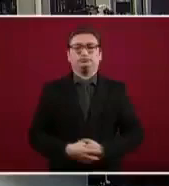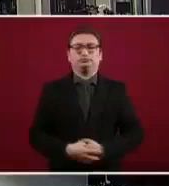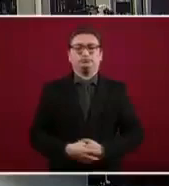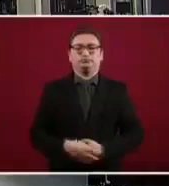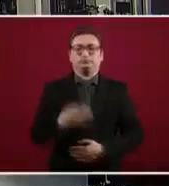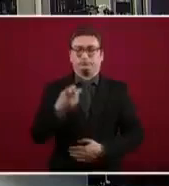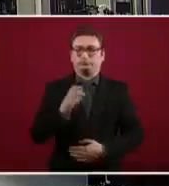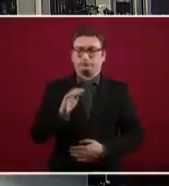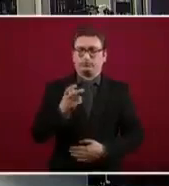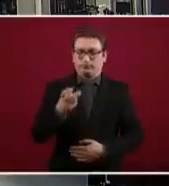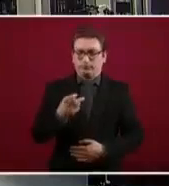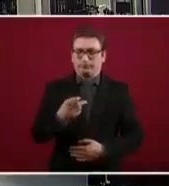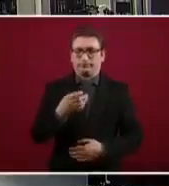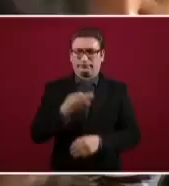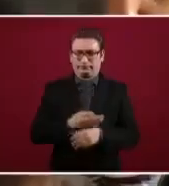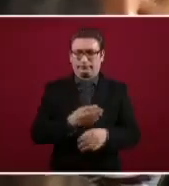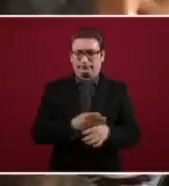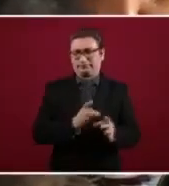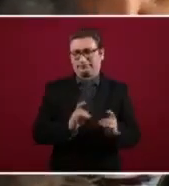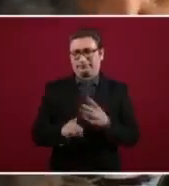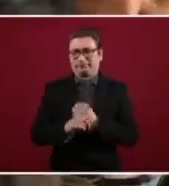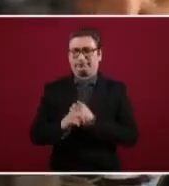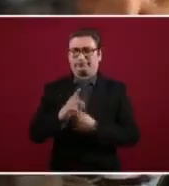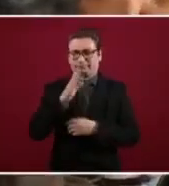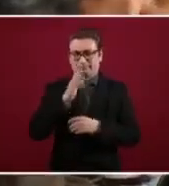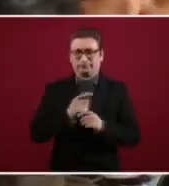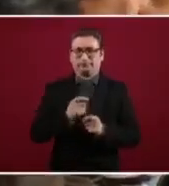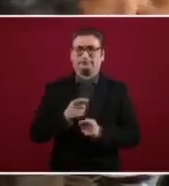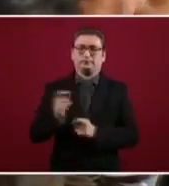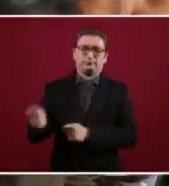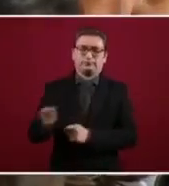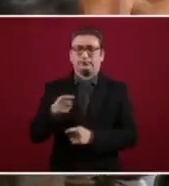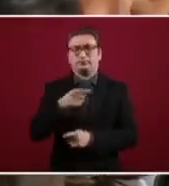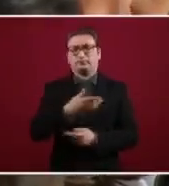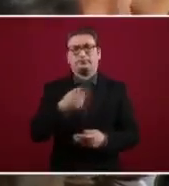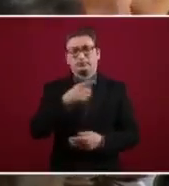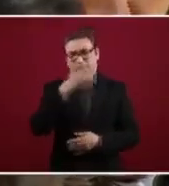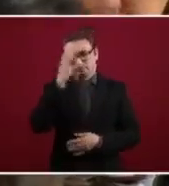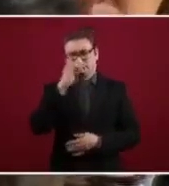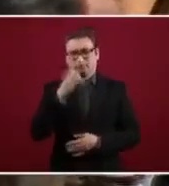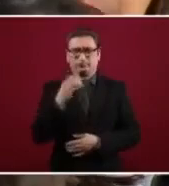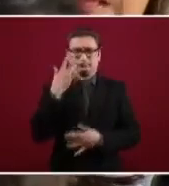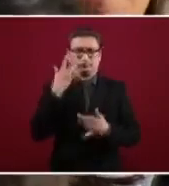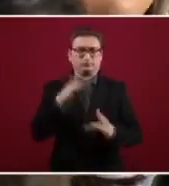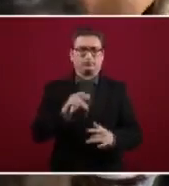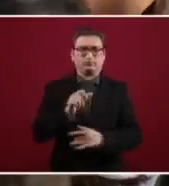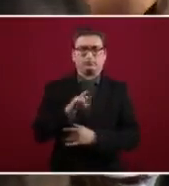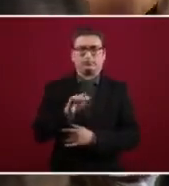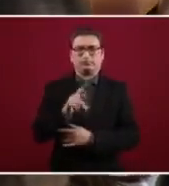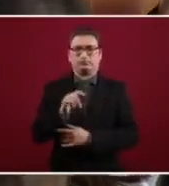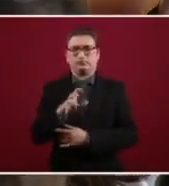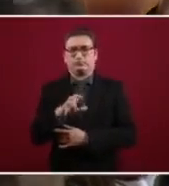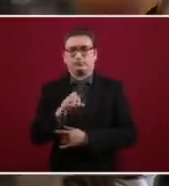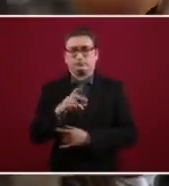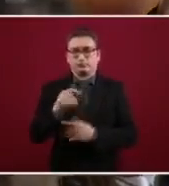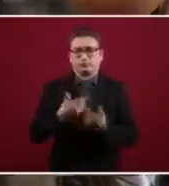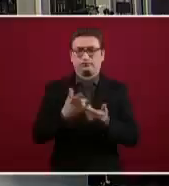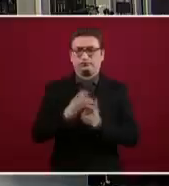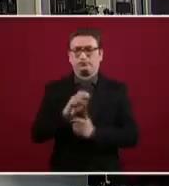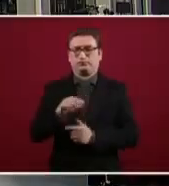en esta polémica que hay por el nombramiento conocer su opinión también por la renuncia de alberto manuel aquí al consejo consultivo de la